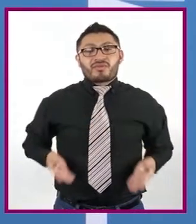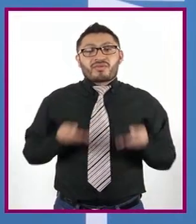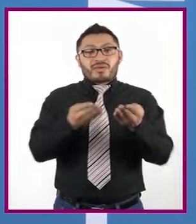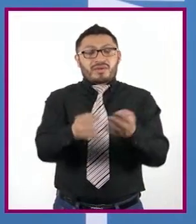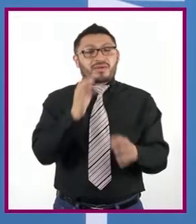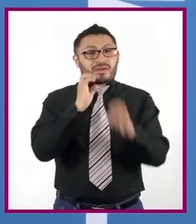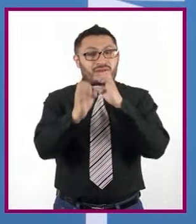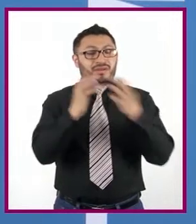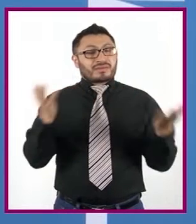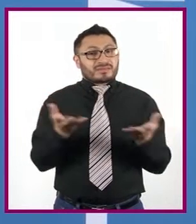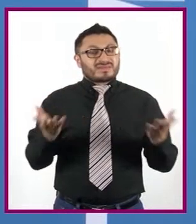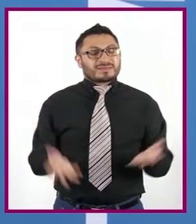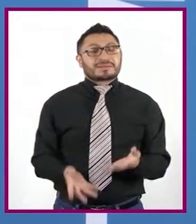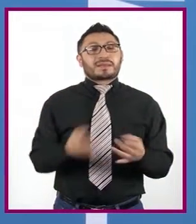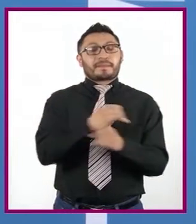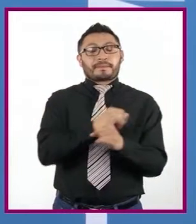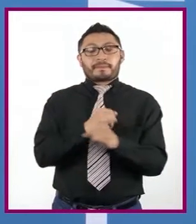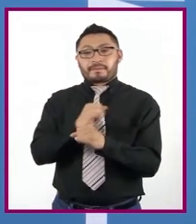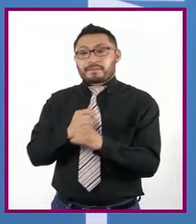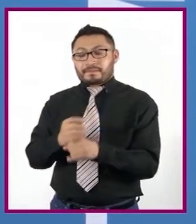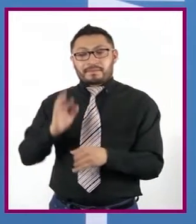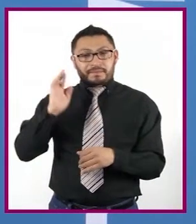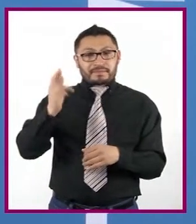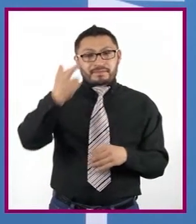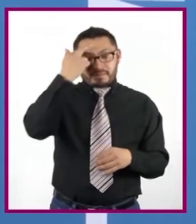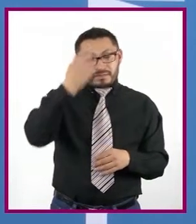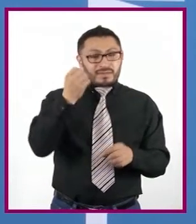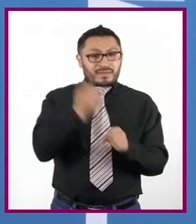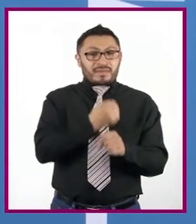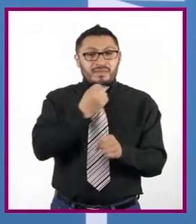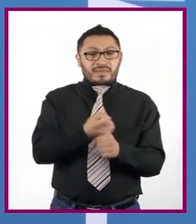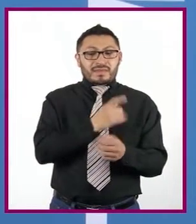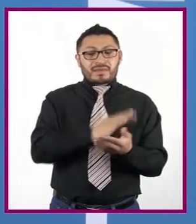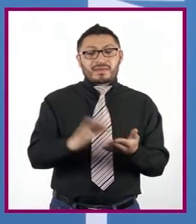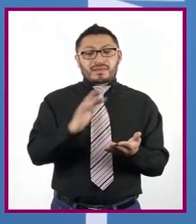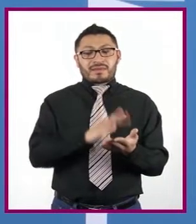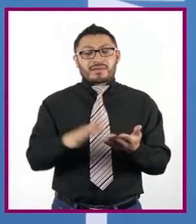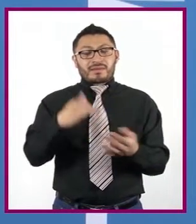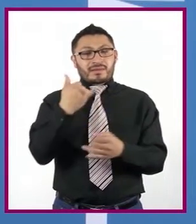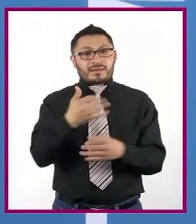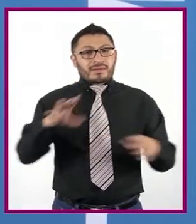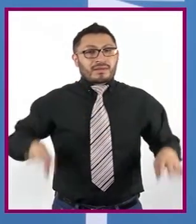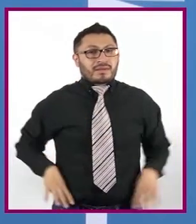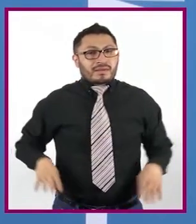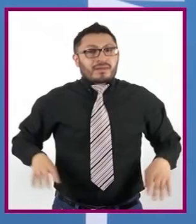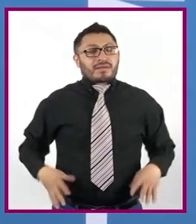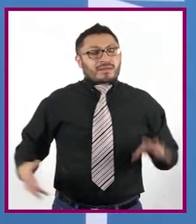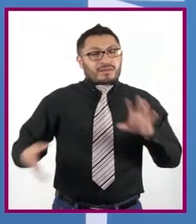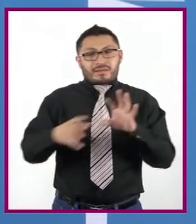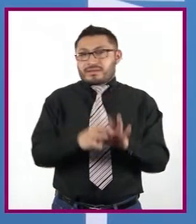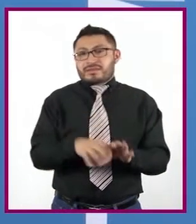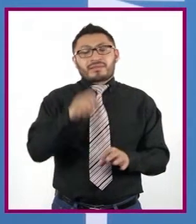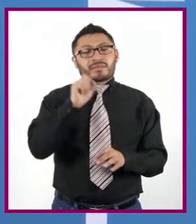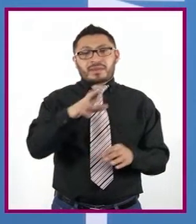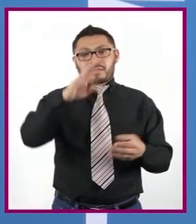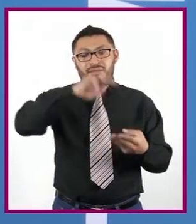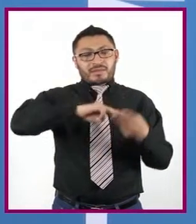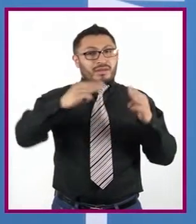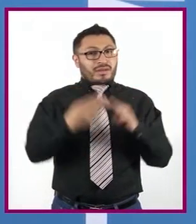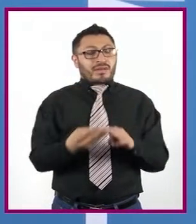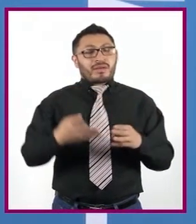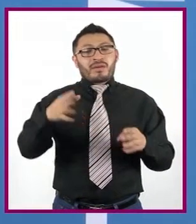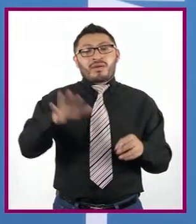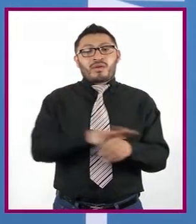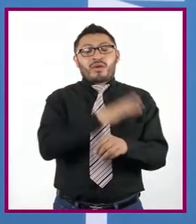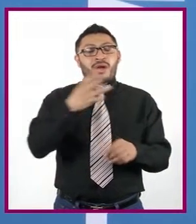respecto, en la que consideró la práctica de la lectura y aspectos asociados con la misma, así como las razones principales